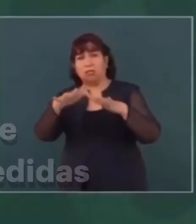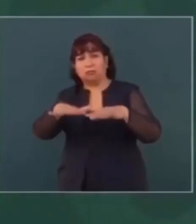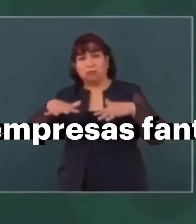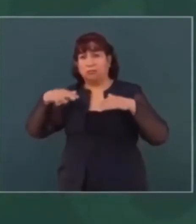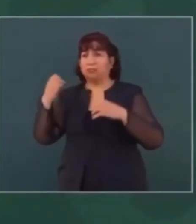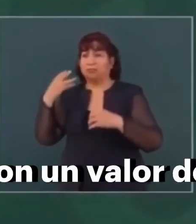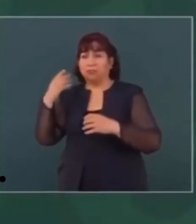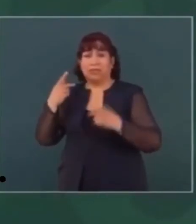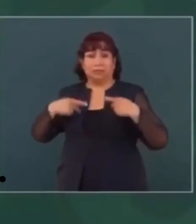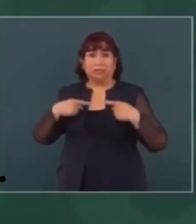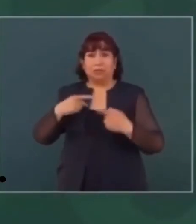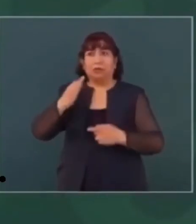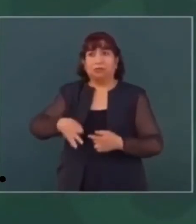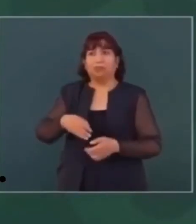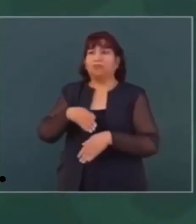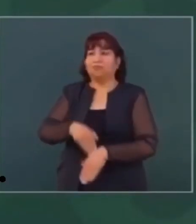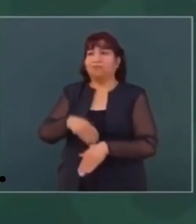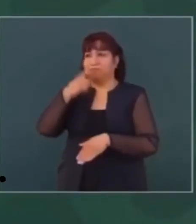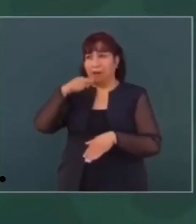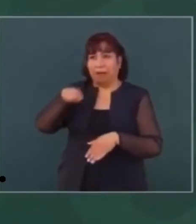la gente cooperaba para eso,